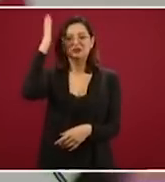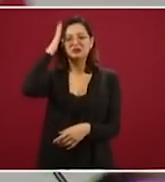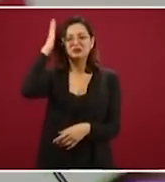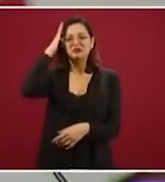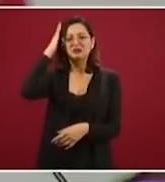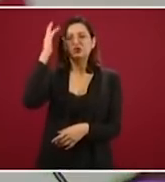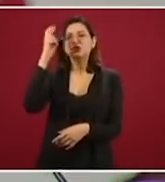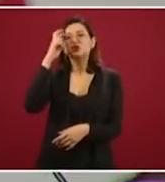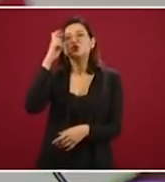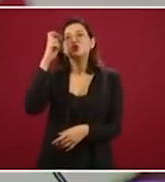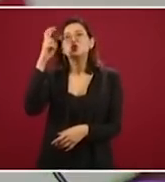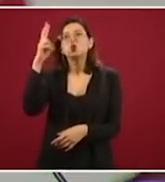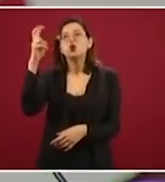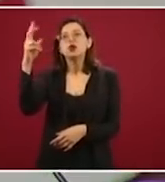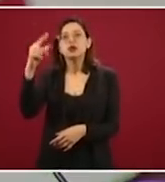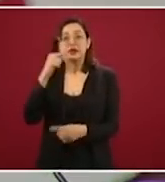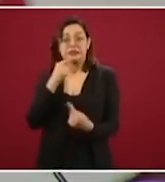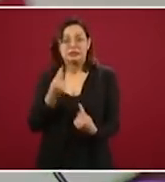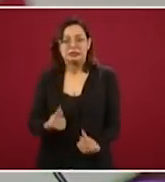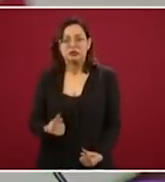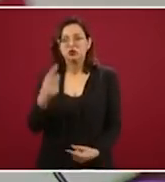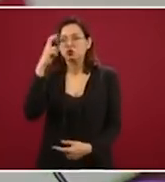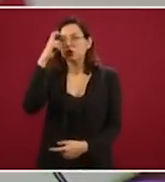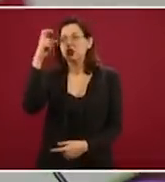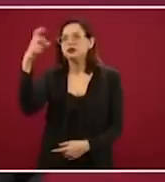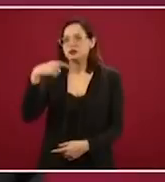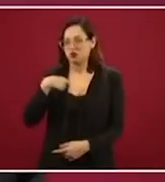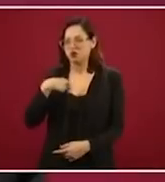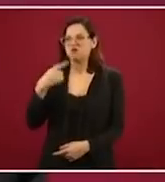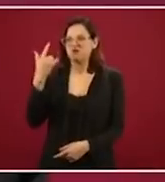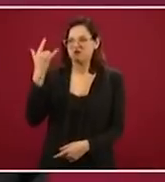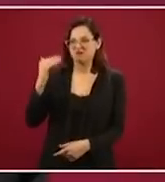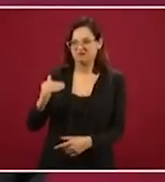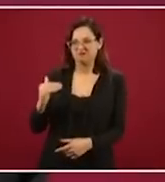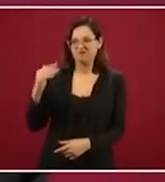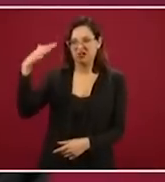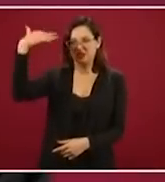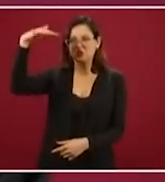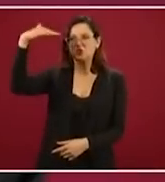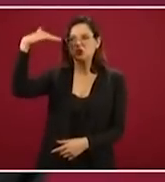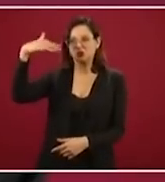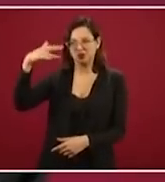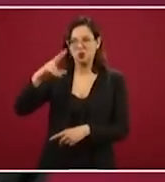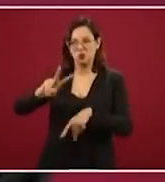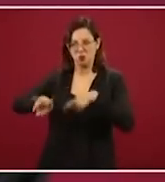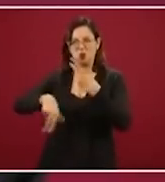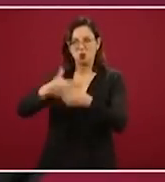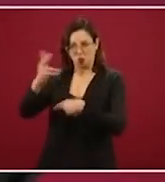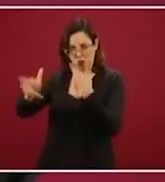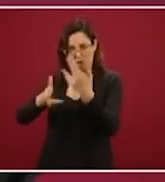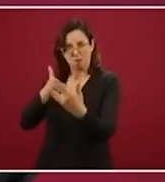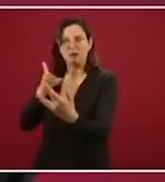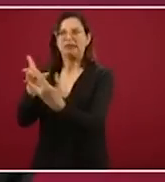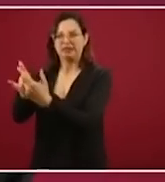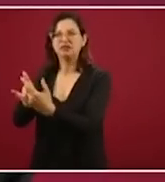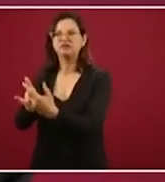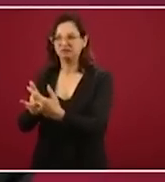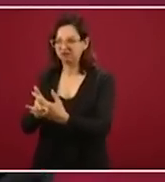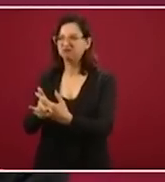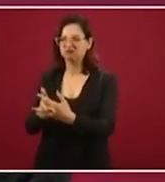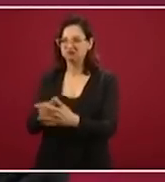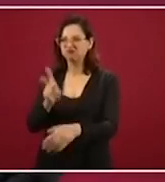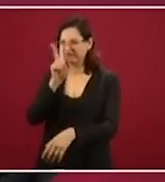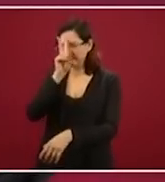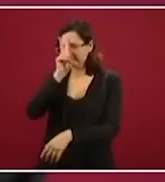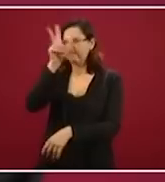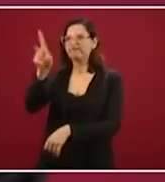aspiraban a matar a sus padres, y ya cuando llegaban a ser jefes de